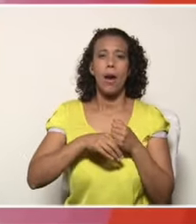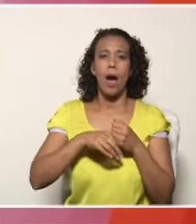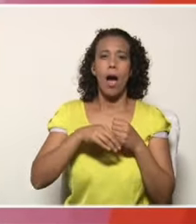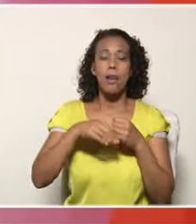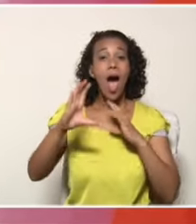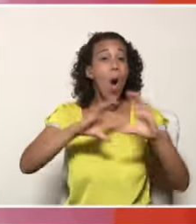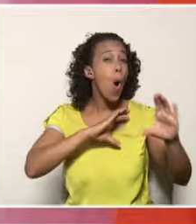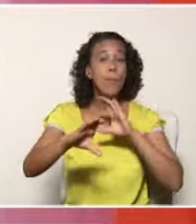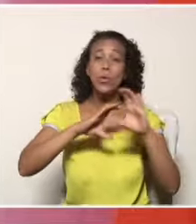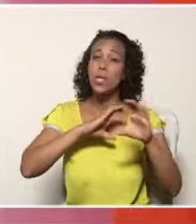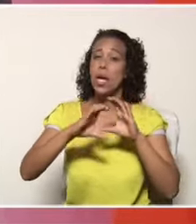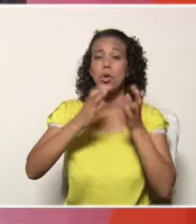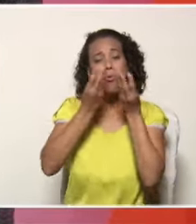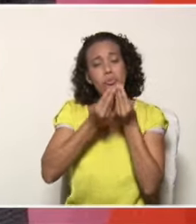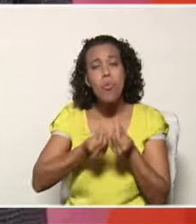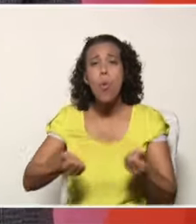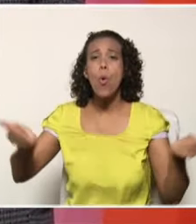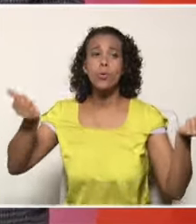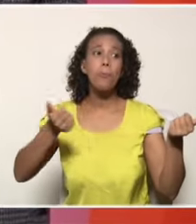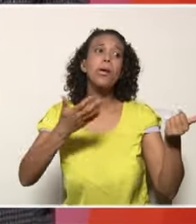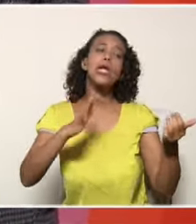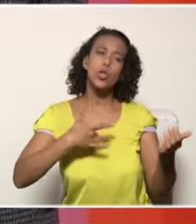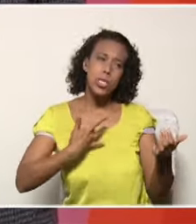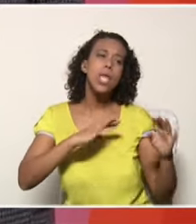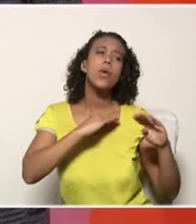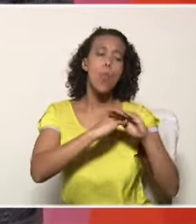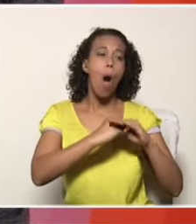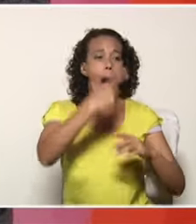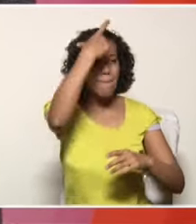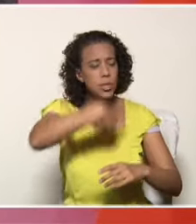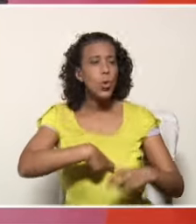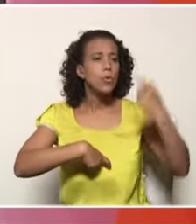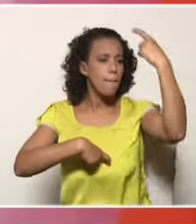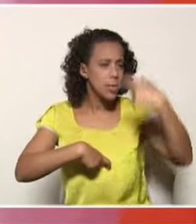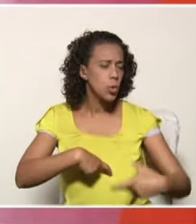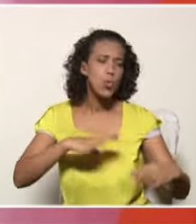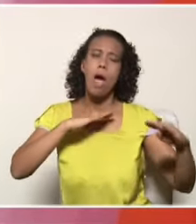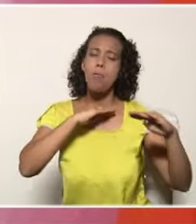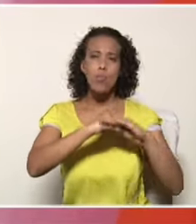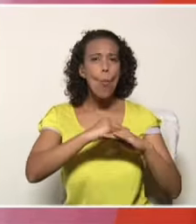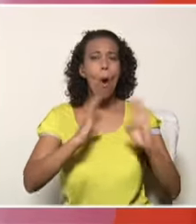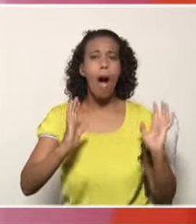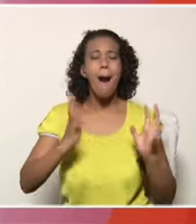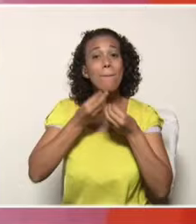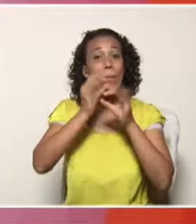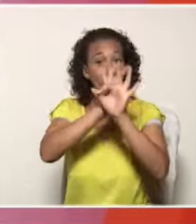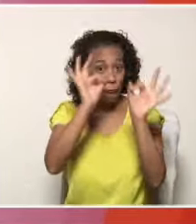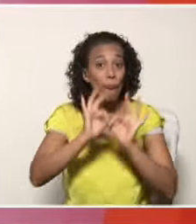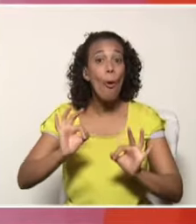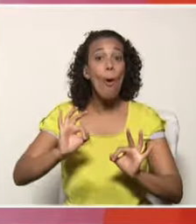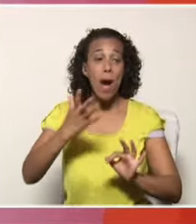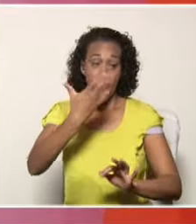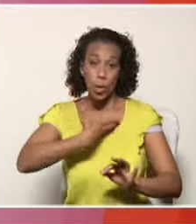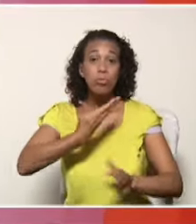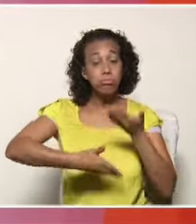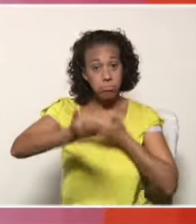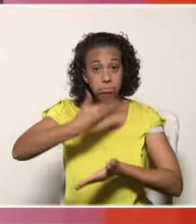la comunicación fluye y fluye de buena manera. ¿Ok? ¿Por qué? Porque es una forma de que